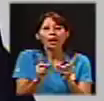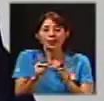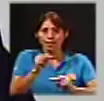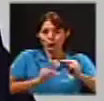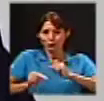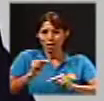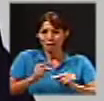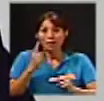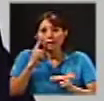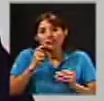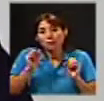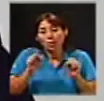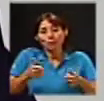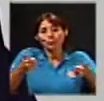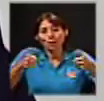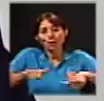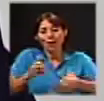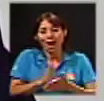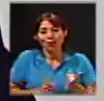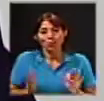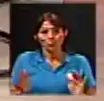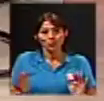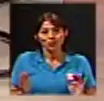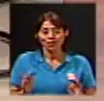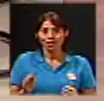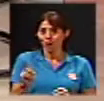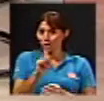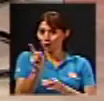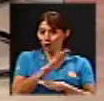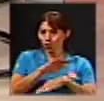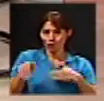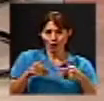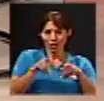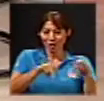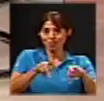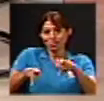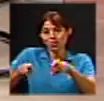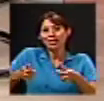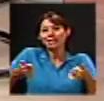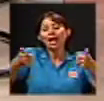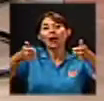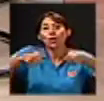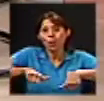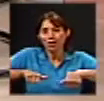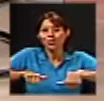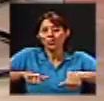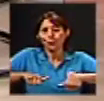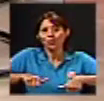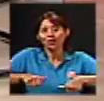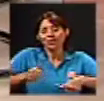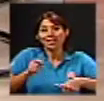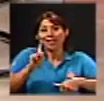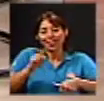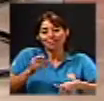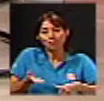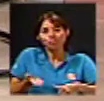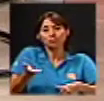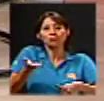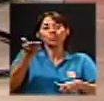vez sí podemos aprobar algo. No todos estamos de acuerdo necesariamente que es un tema de aumento de